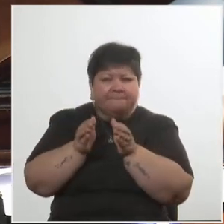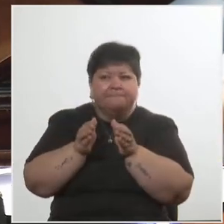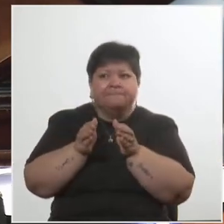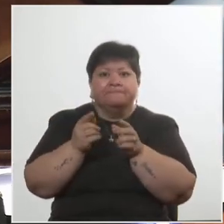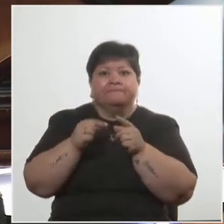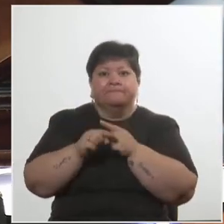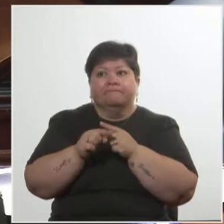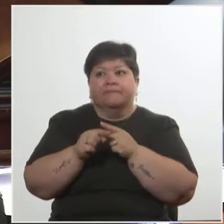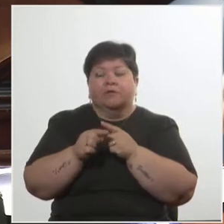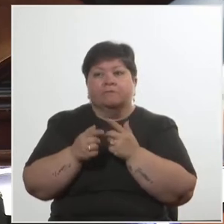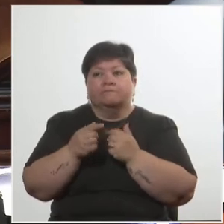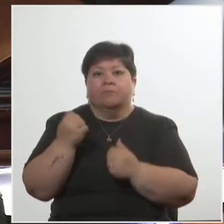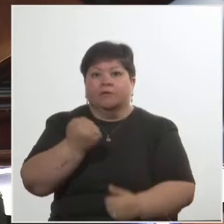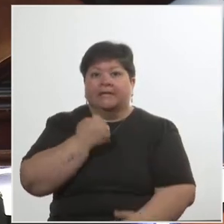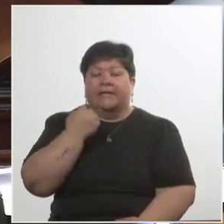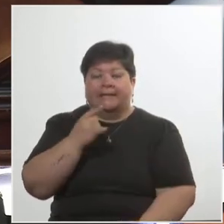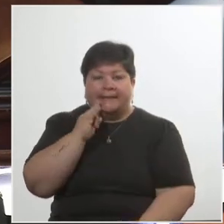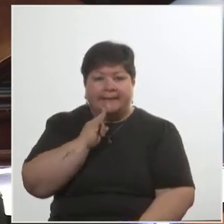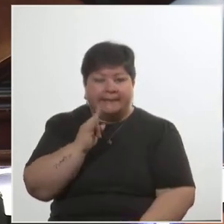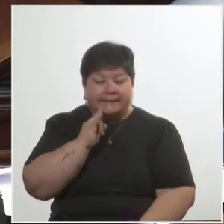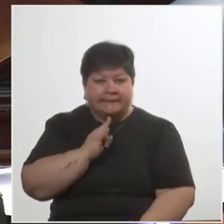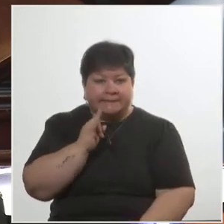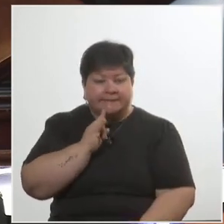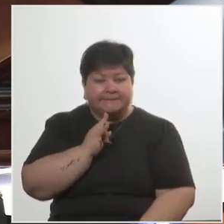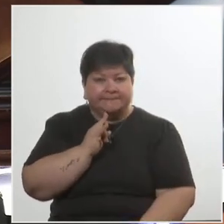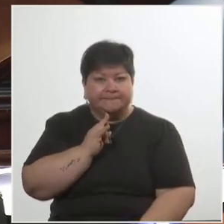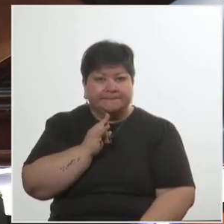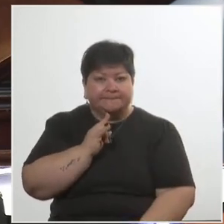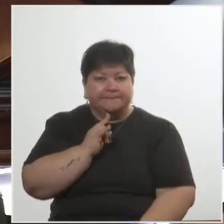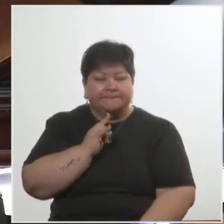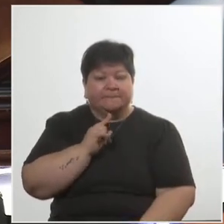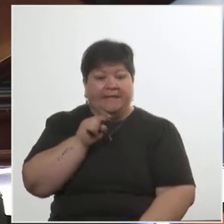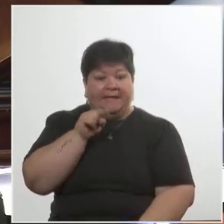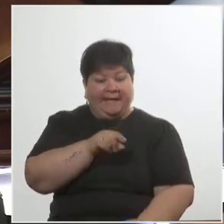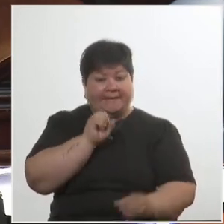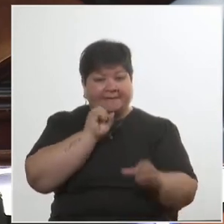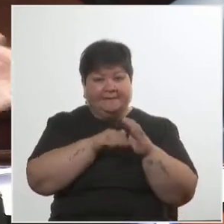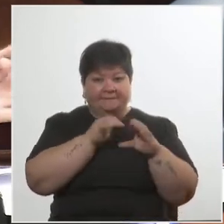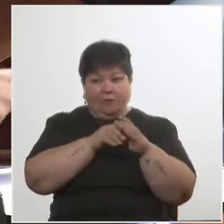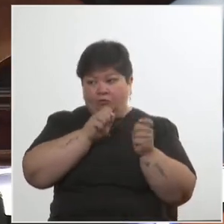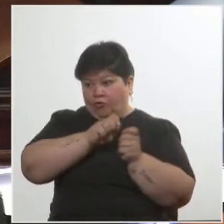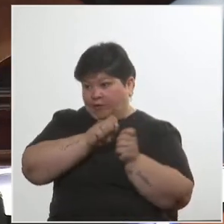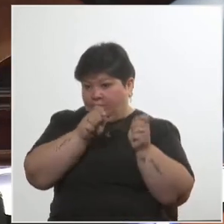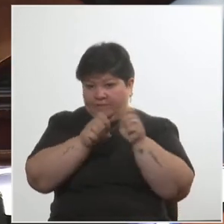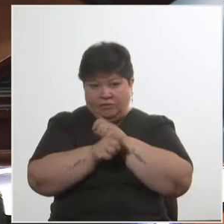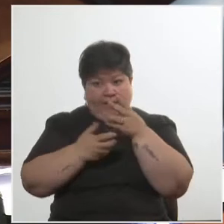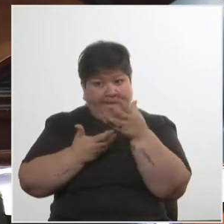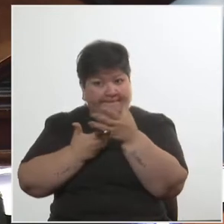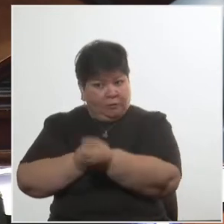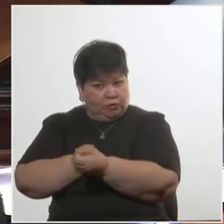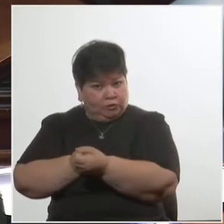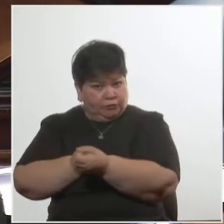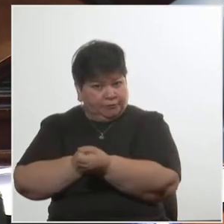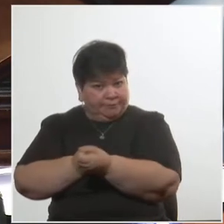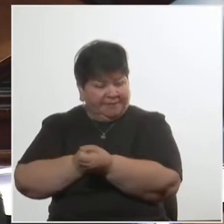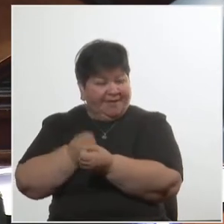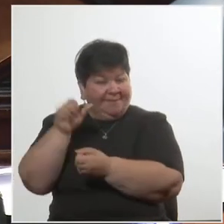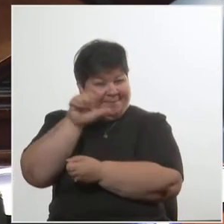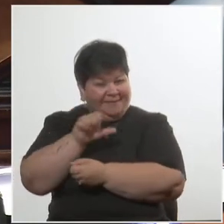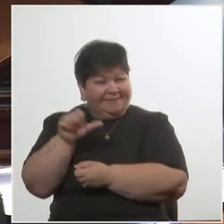lo esencial que es la leche señora presidente este fondo de reconversión va destinado Por lo pronto